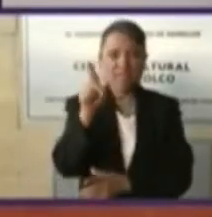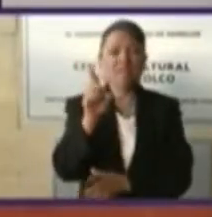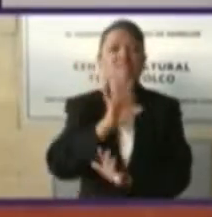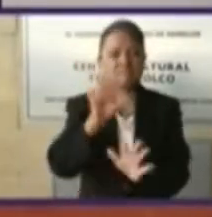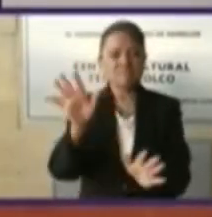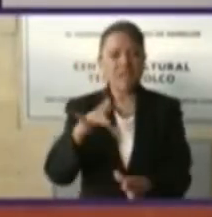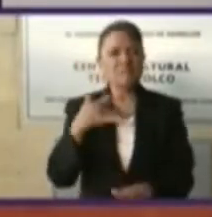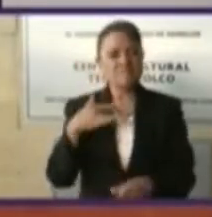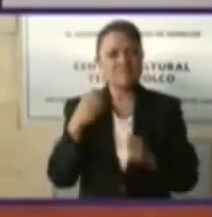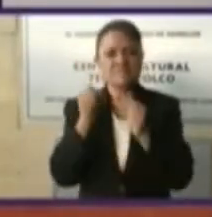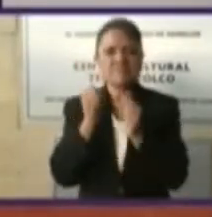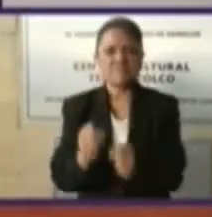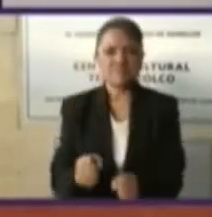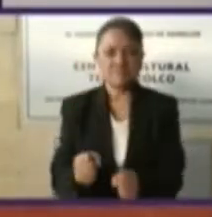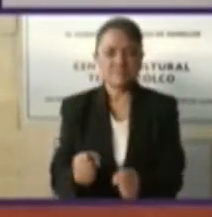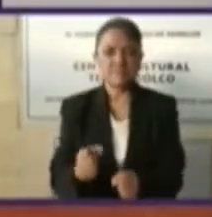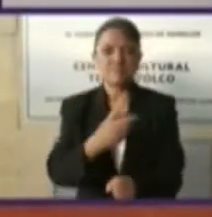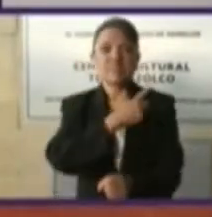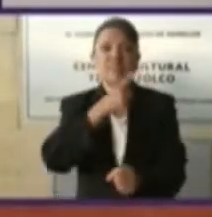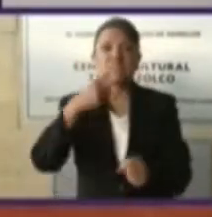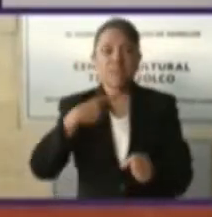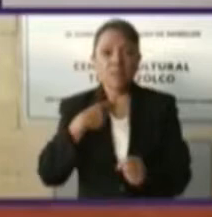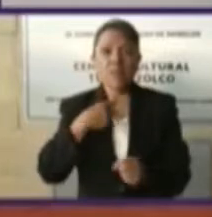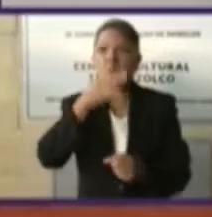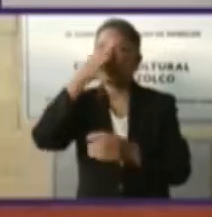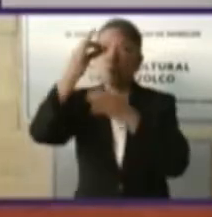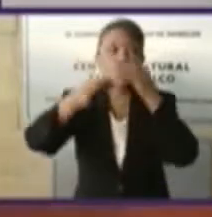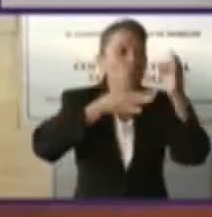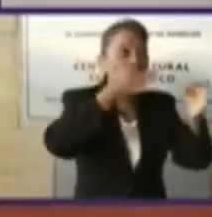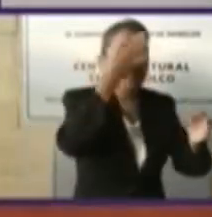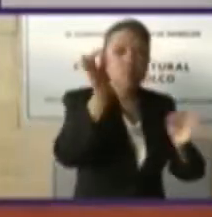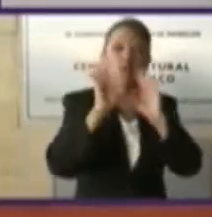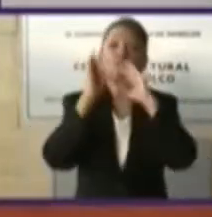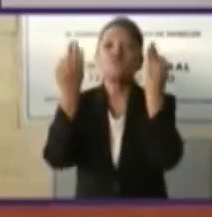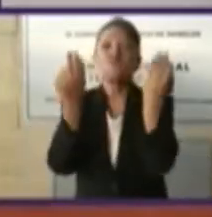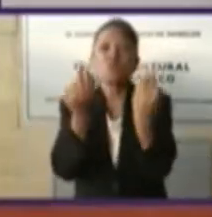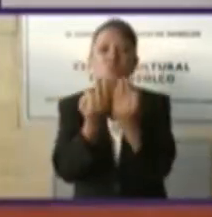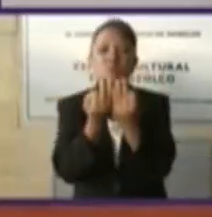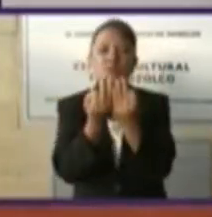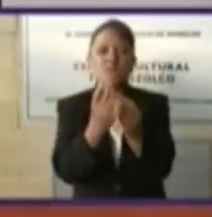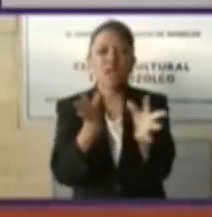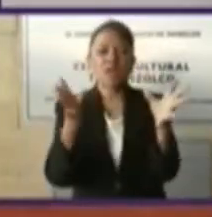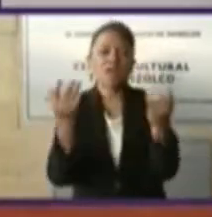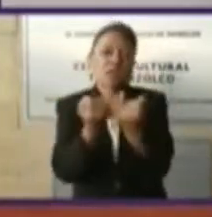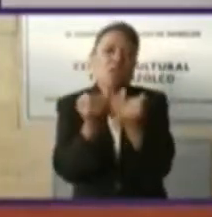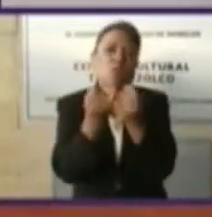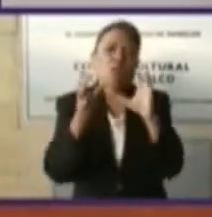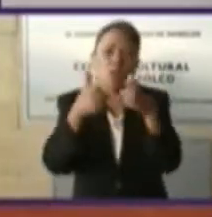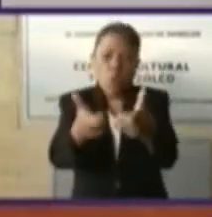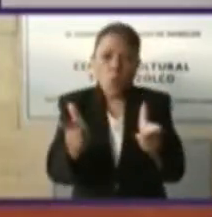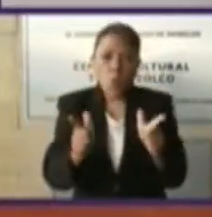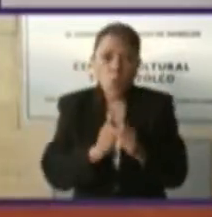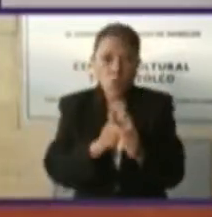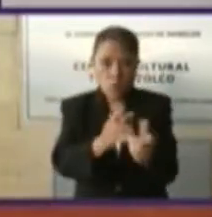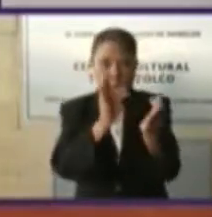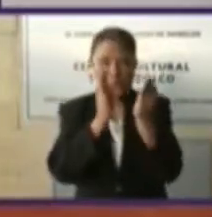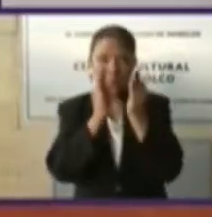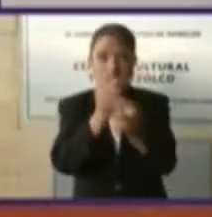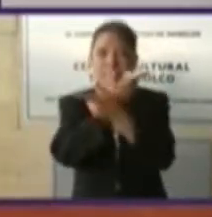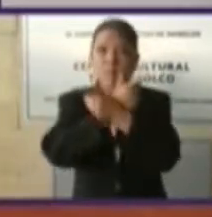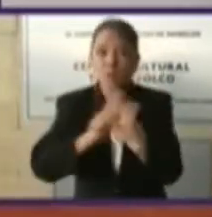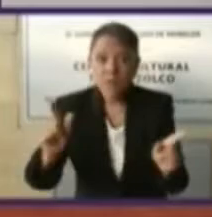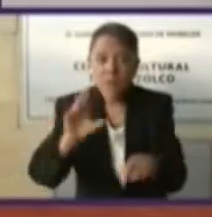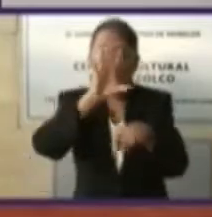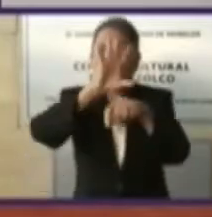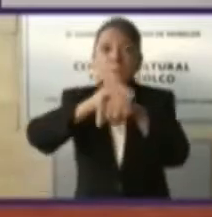Estamos convencidos que tenemos que ir a promover la conformación de un frente amplio democrático que nos permita articular a